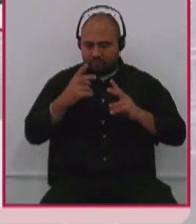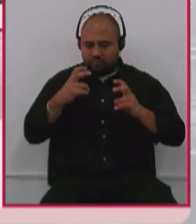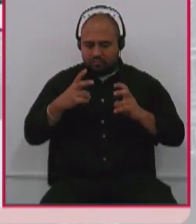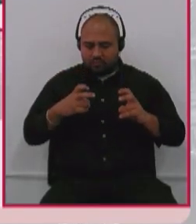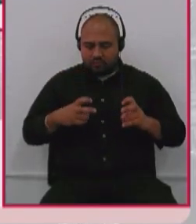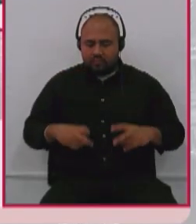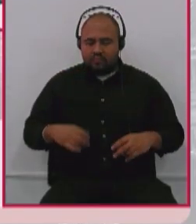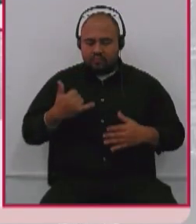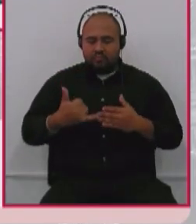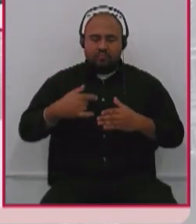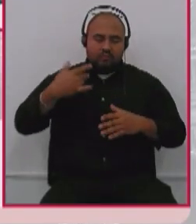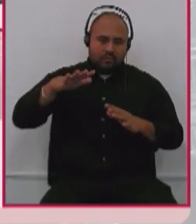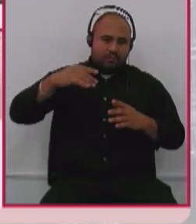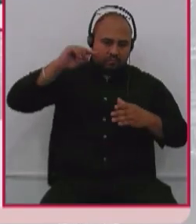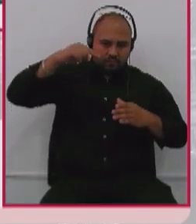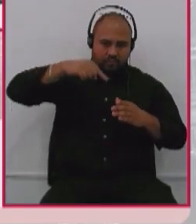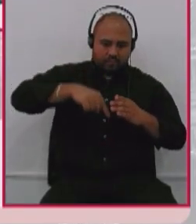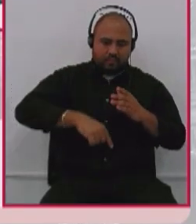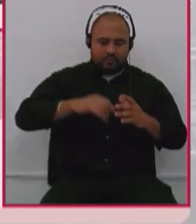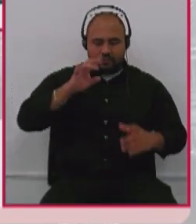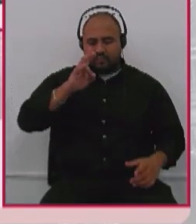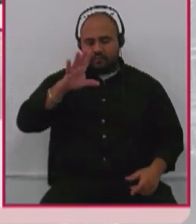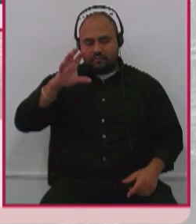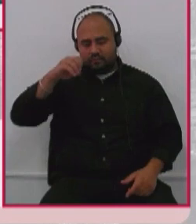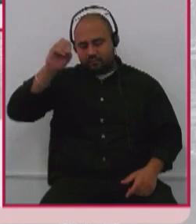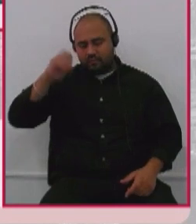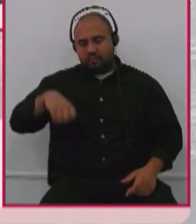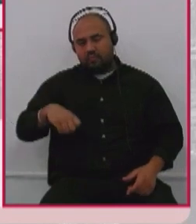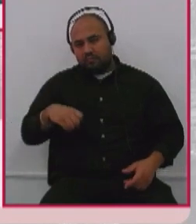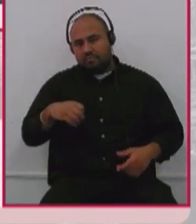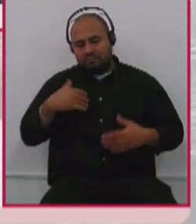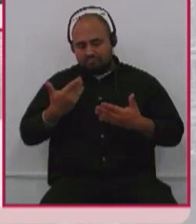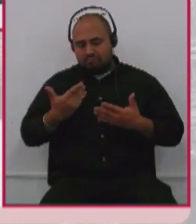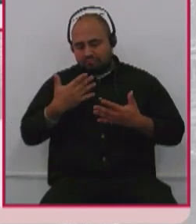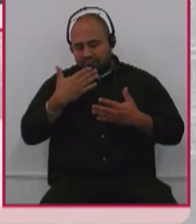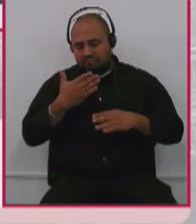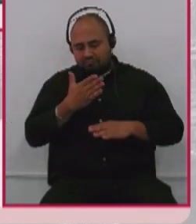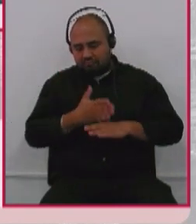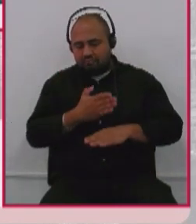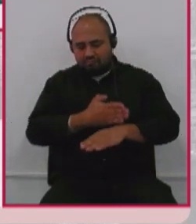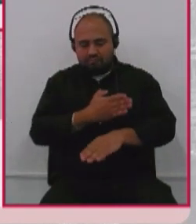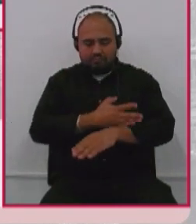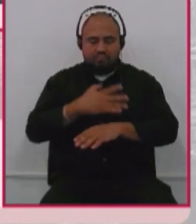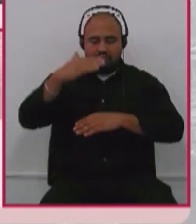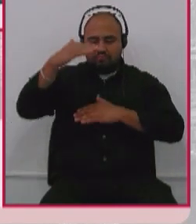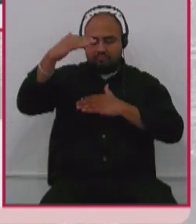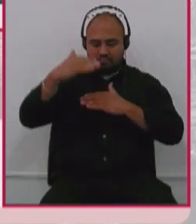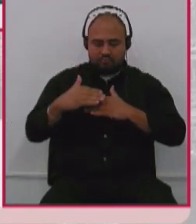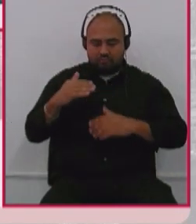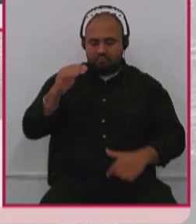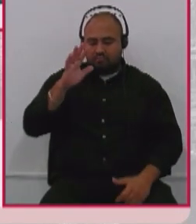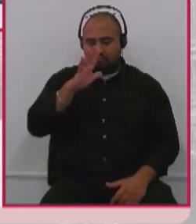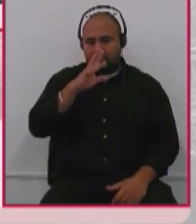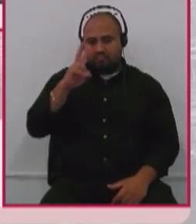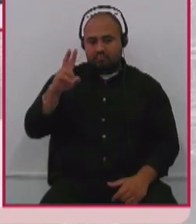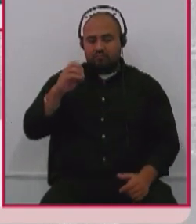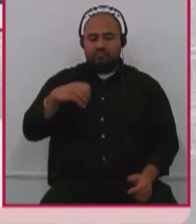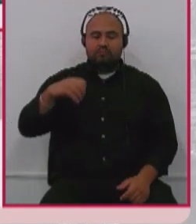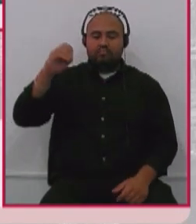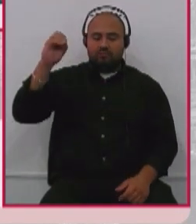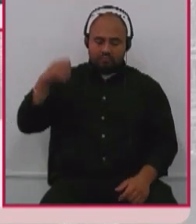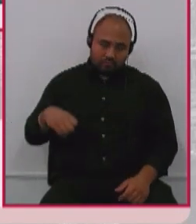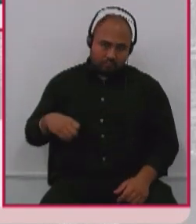que inyectas al final, de un 75% bastante óptima, a un 52% con estos nuevos protocolos de